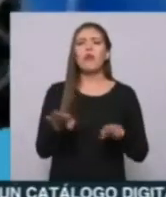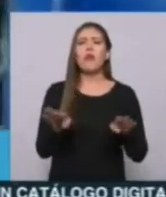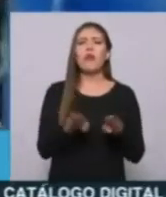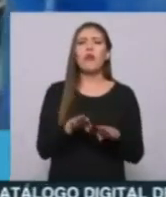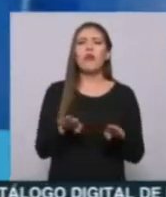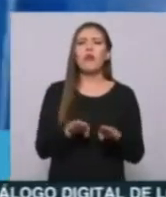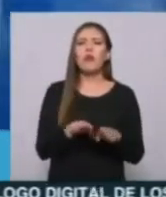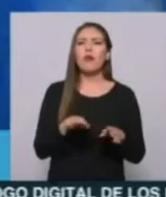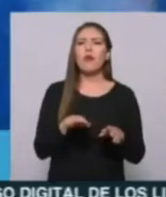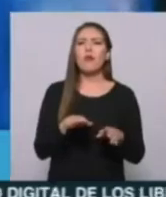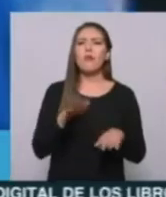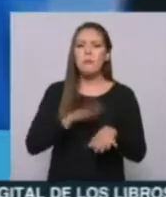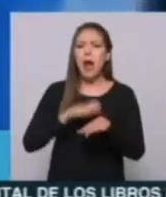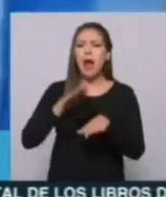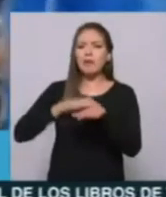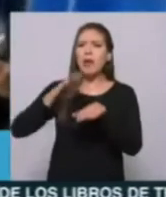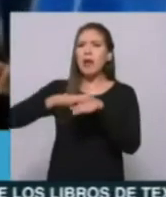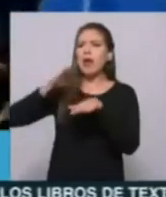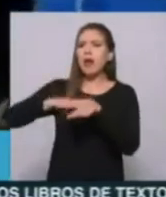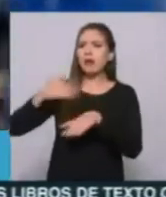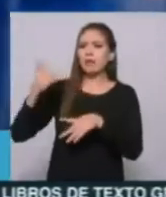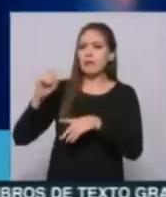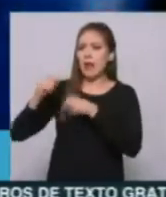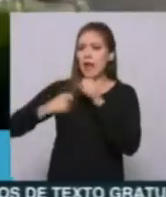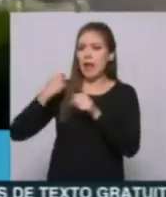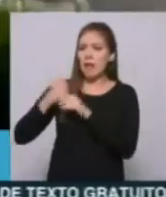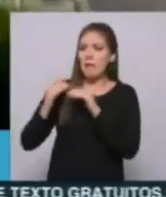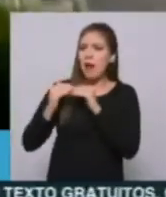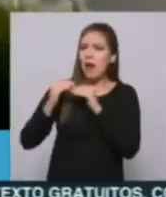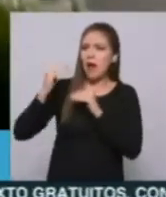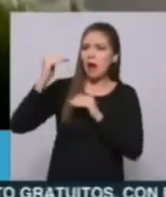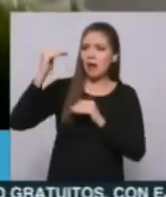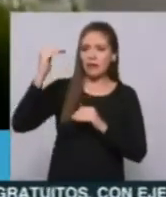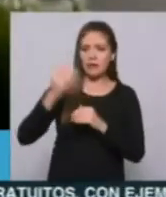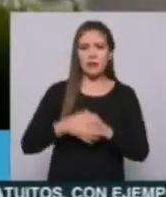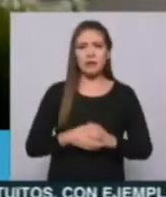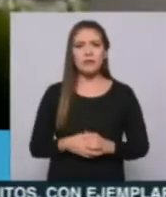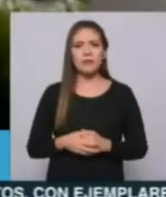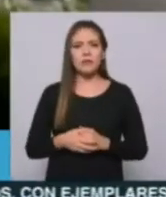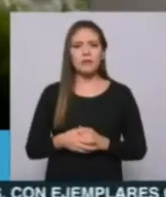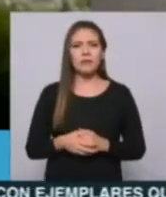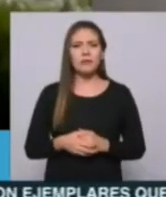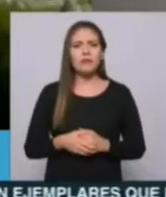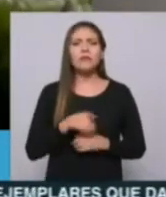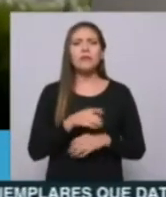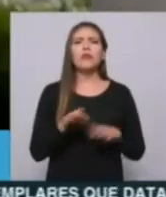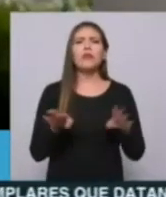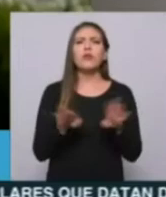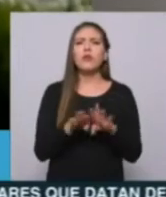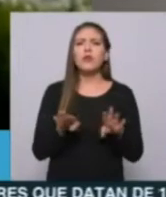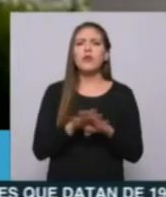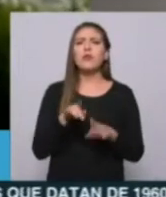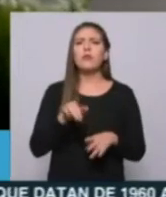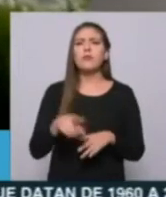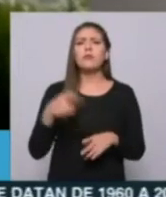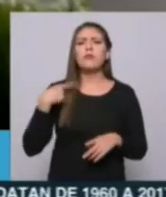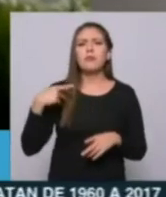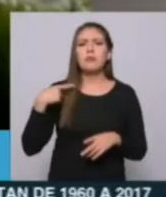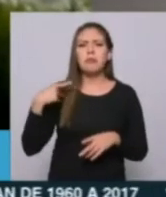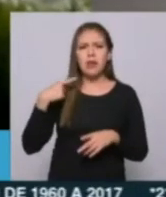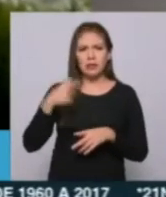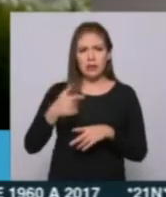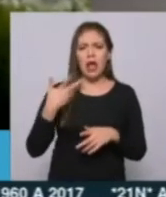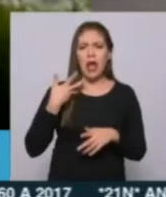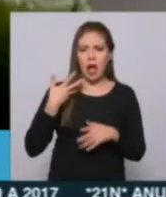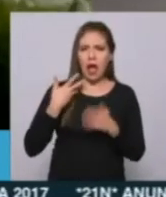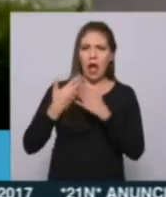cultivado en los últimos 20 años. Erubiel, ¿cómo es posible que sujetos que tenían antecedentes penales, no solo en su país de origen,